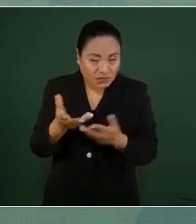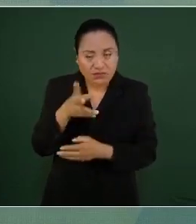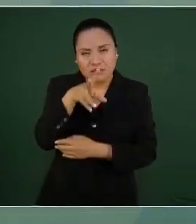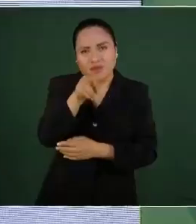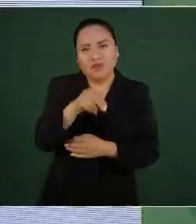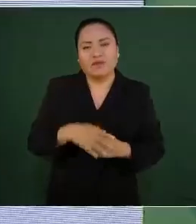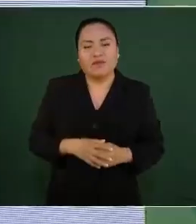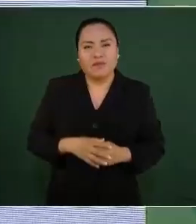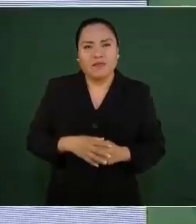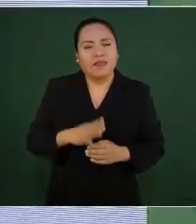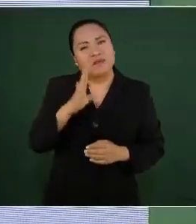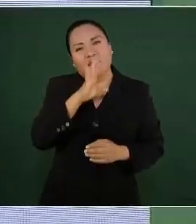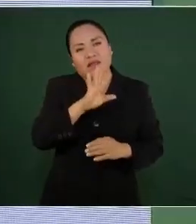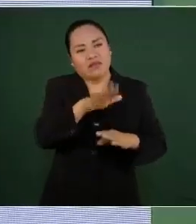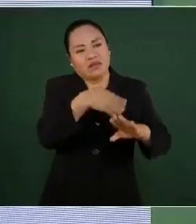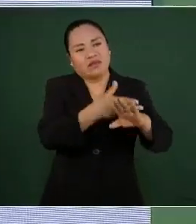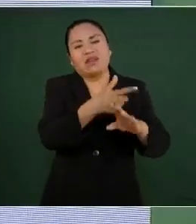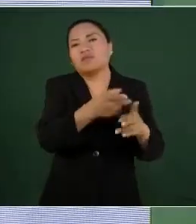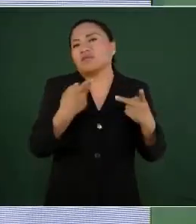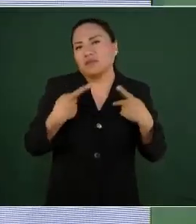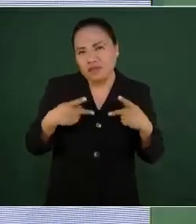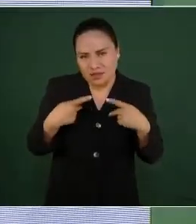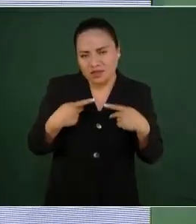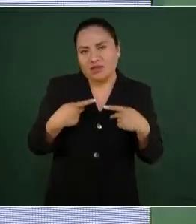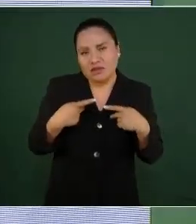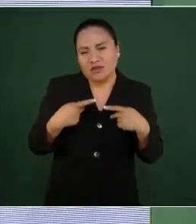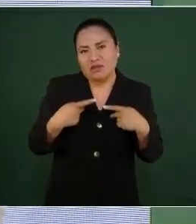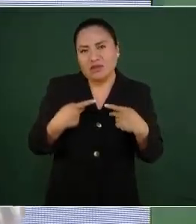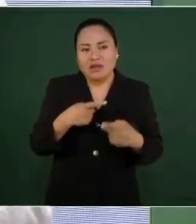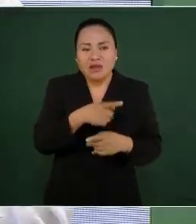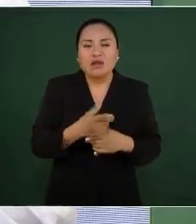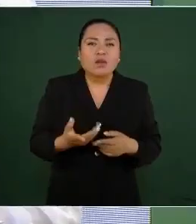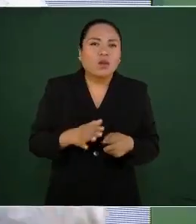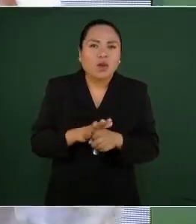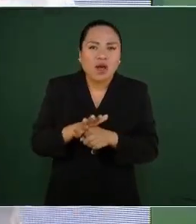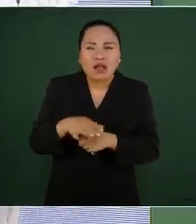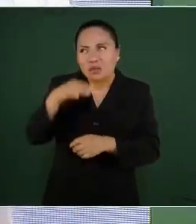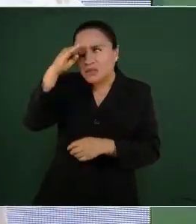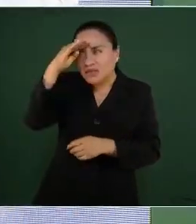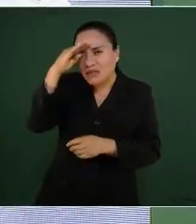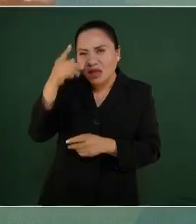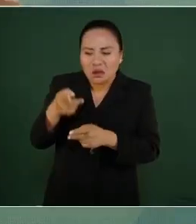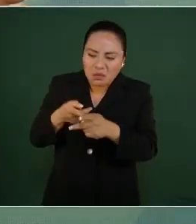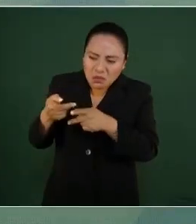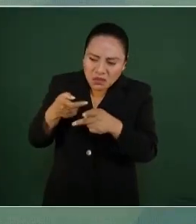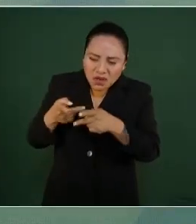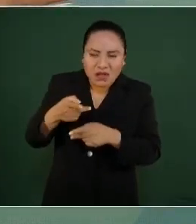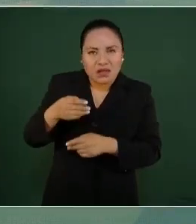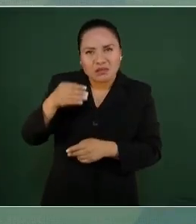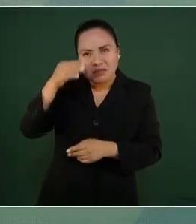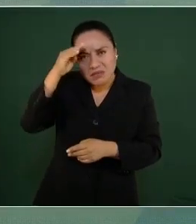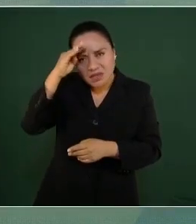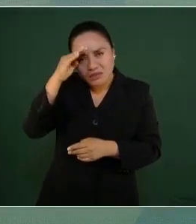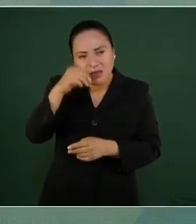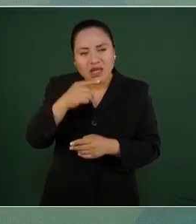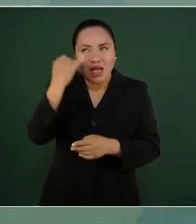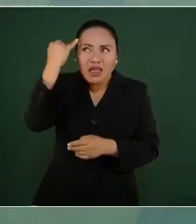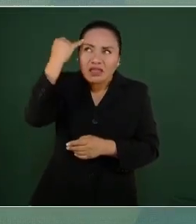Y se perjudica a la gente. Y la estrategia es de que se bloquee a